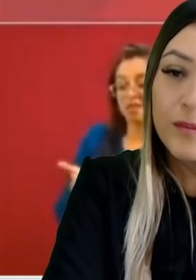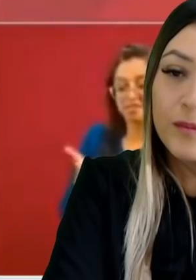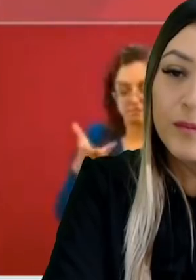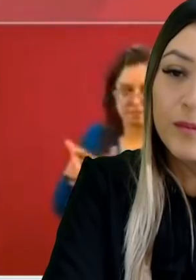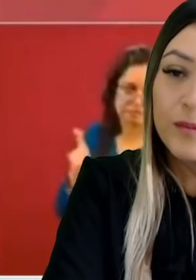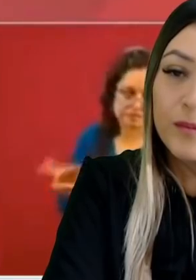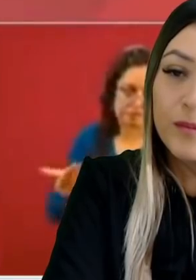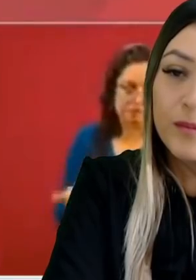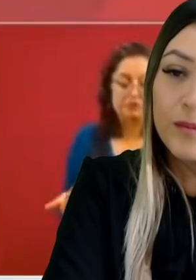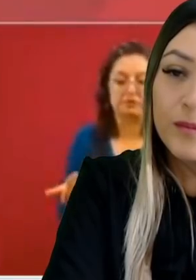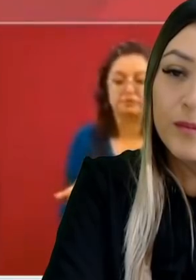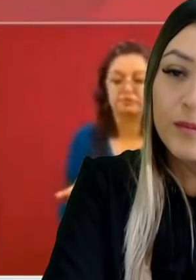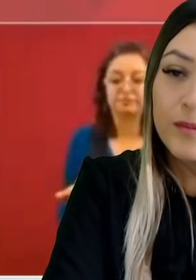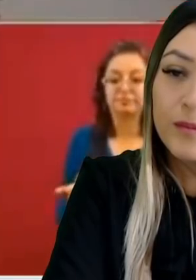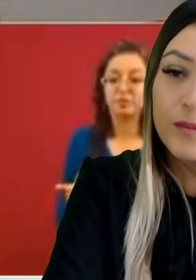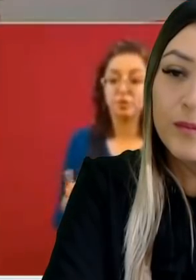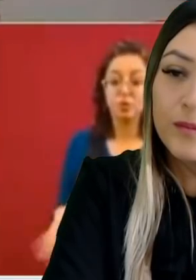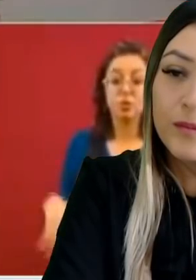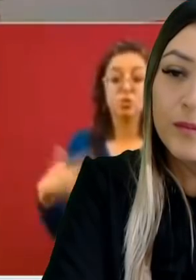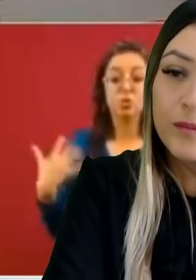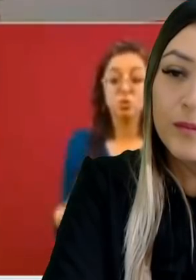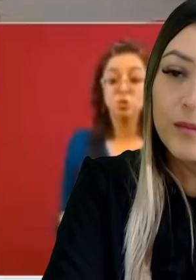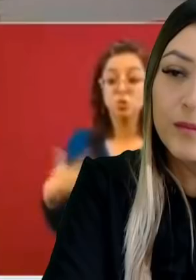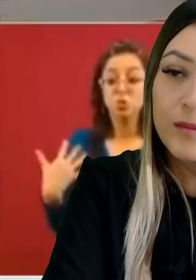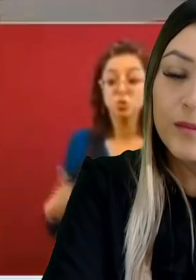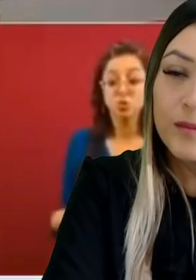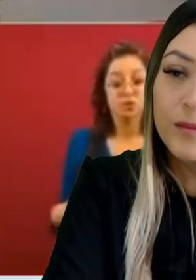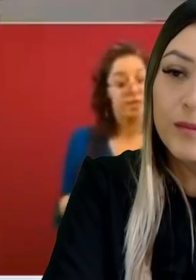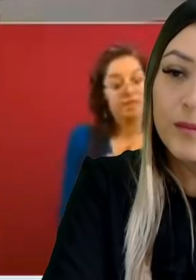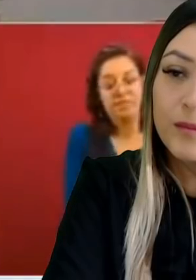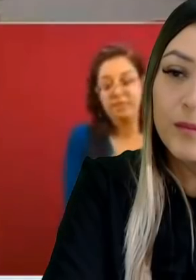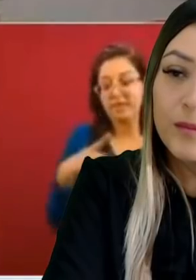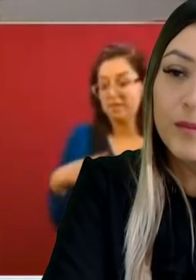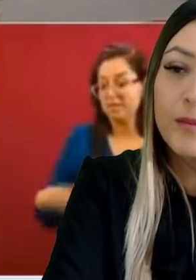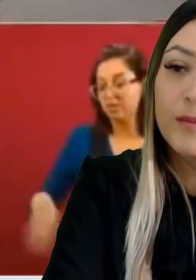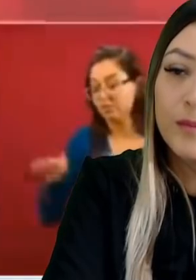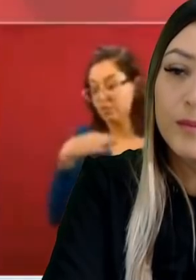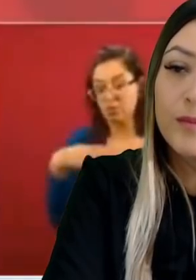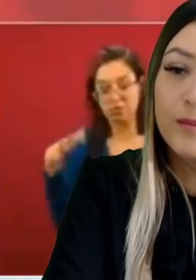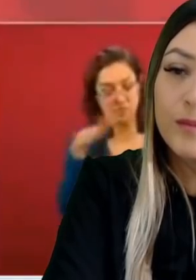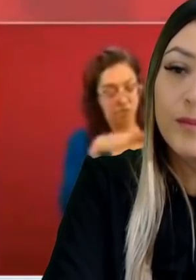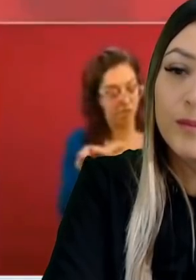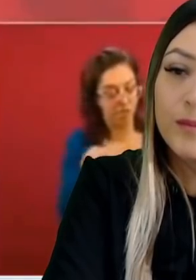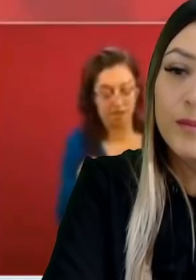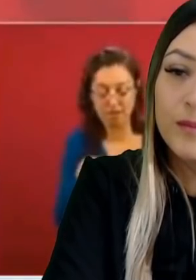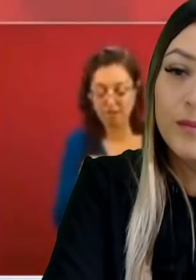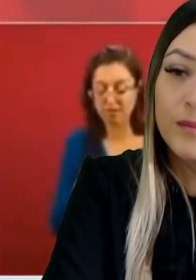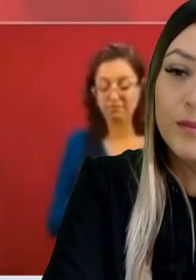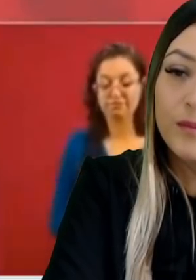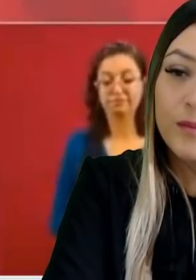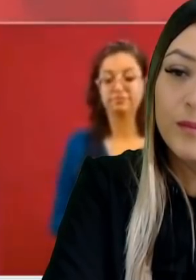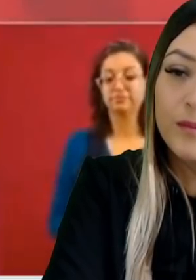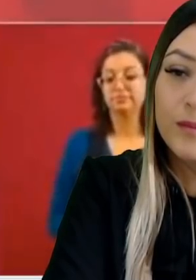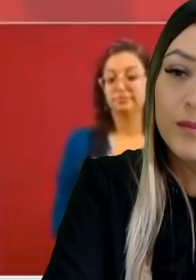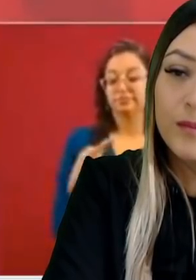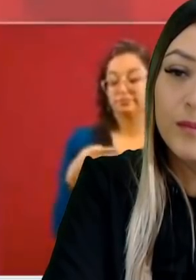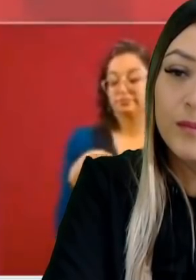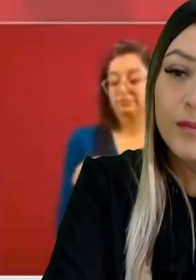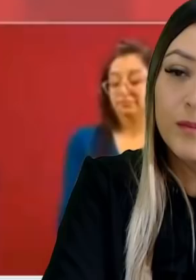de lectura obligada, pero tenían